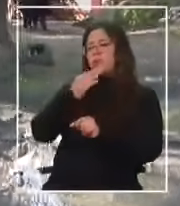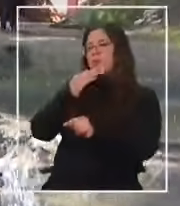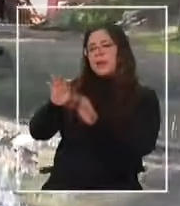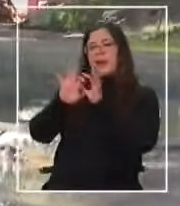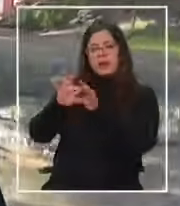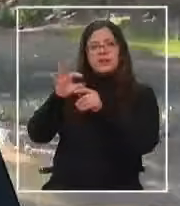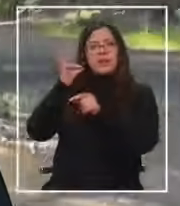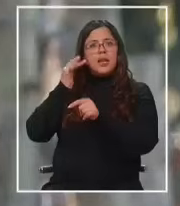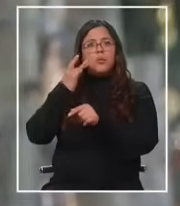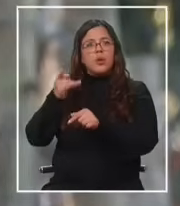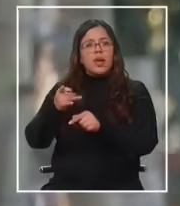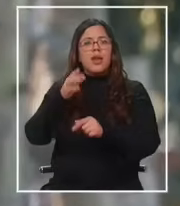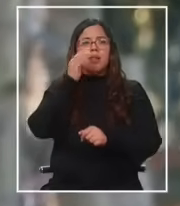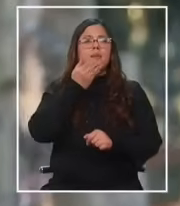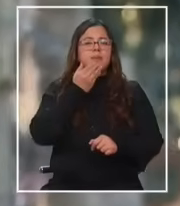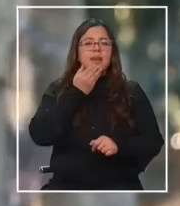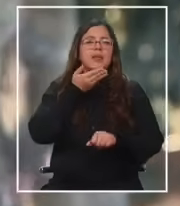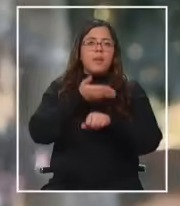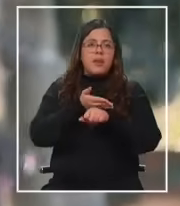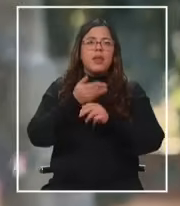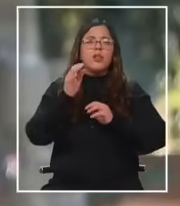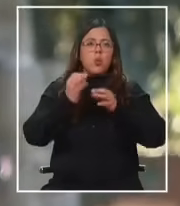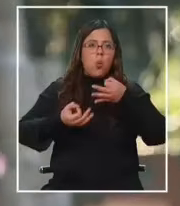ella está buscando justicia.